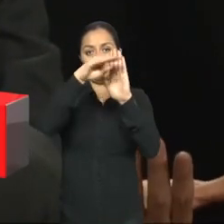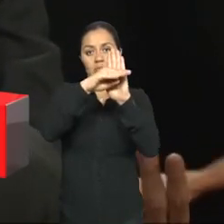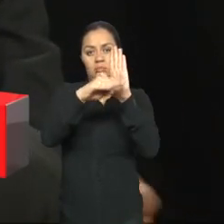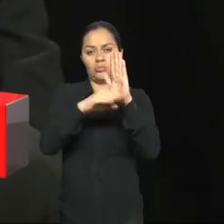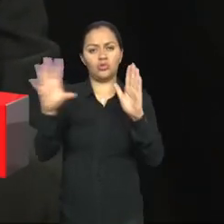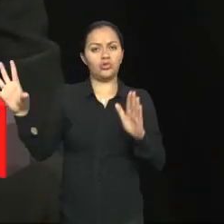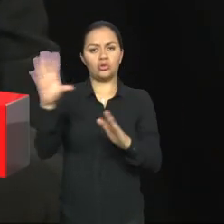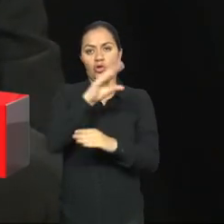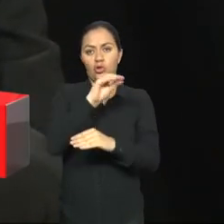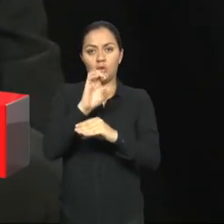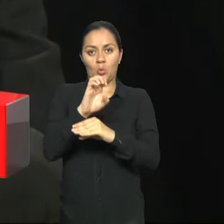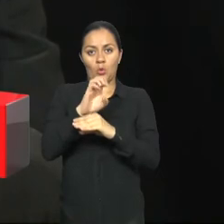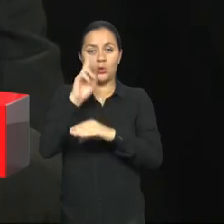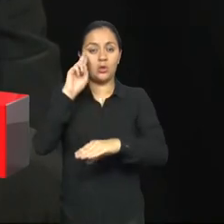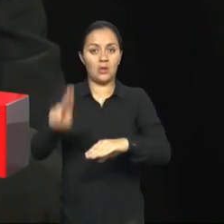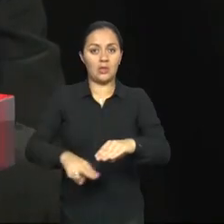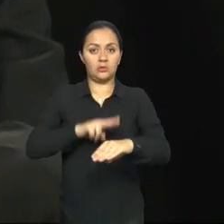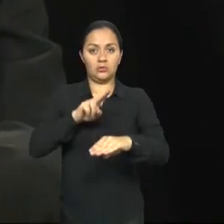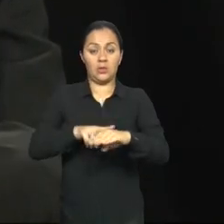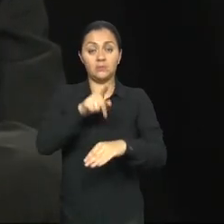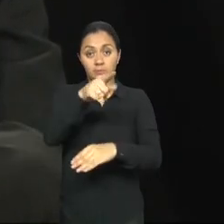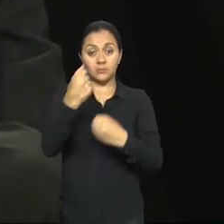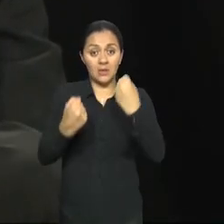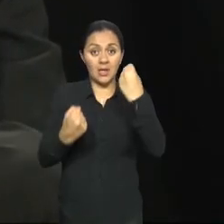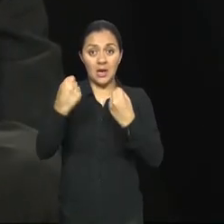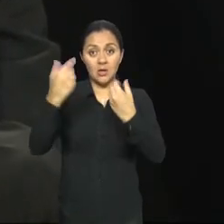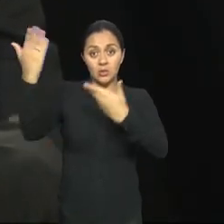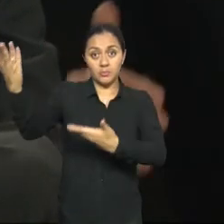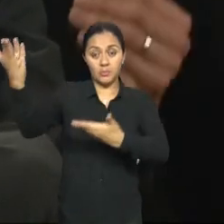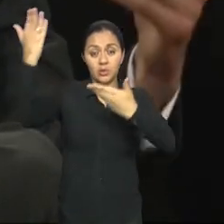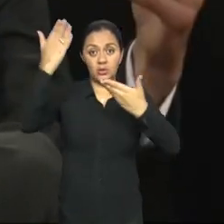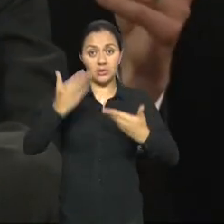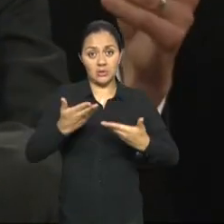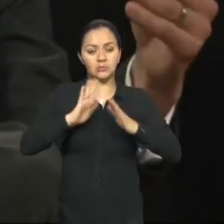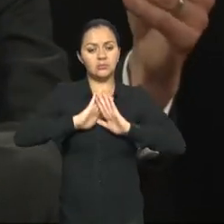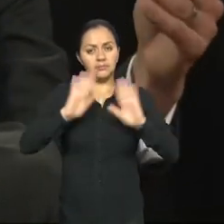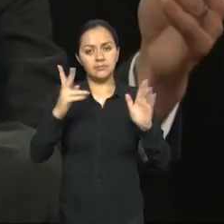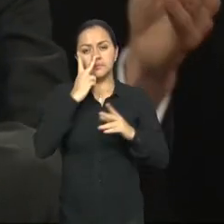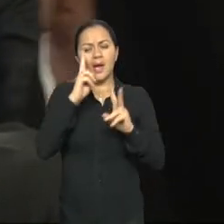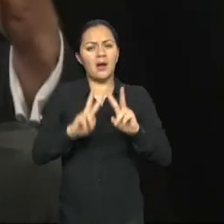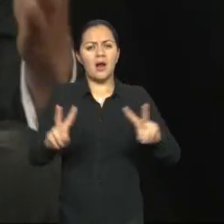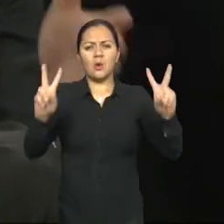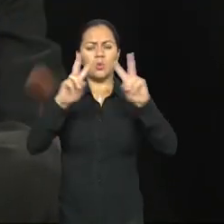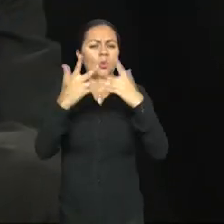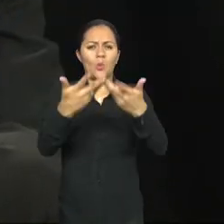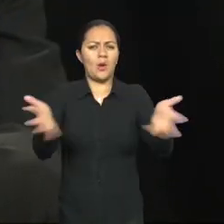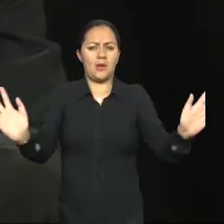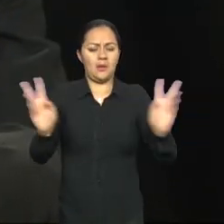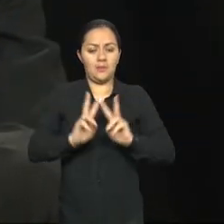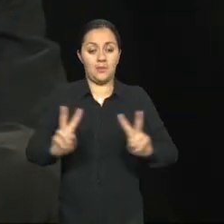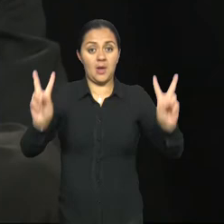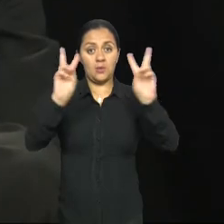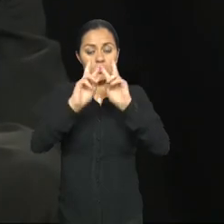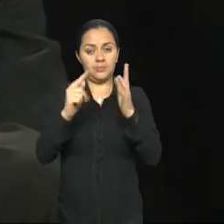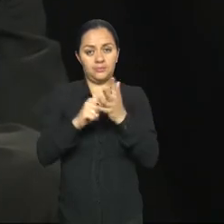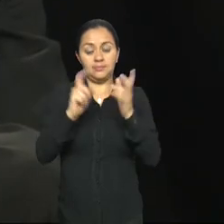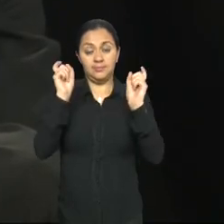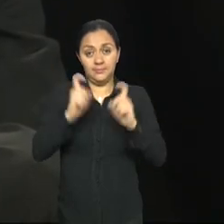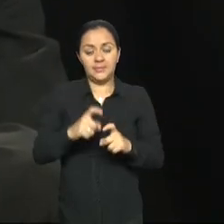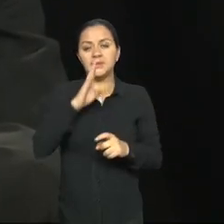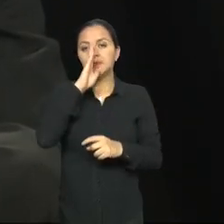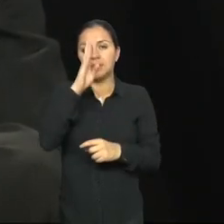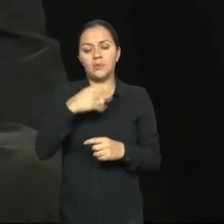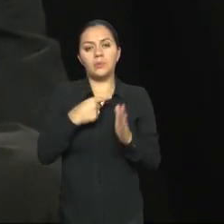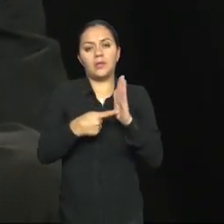nacional. Entonces, si es que un vehículo que tú has importado, ya sea cualquier valor que haya sido en el ejemplo que tú estás poniendo, siempre va a